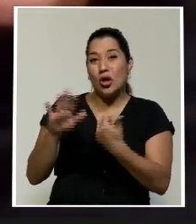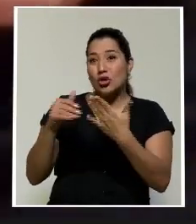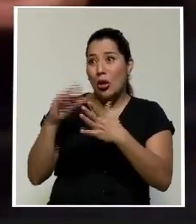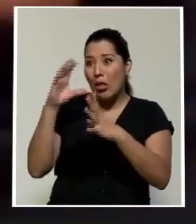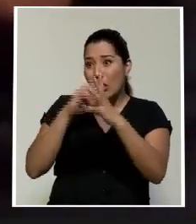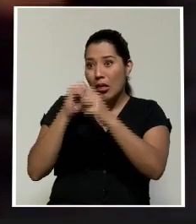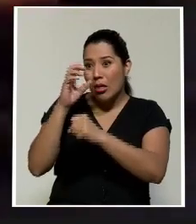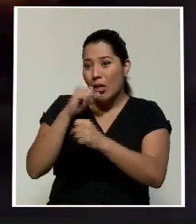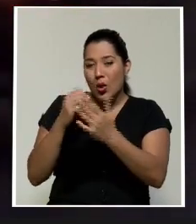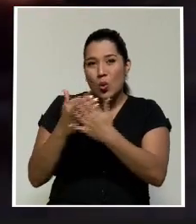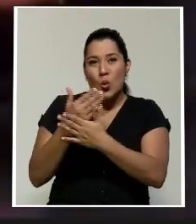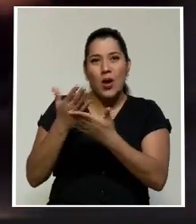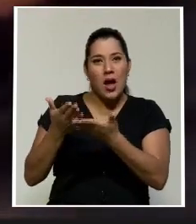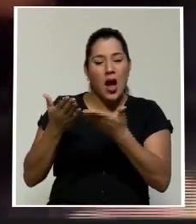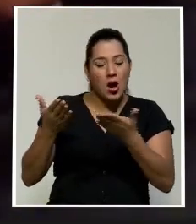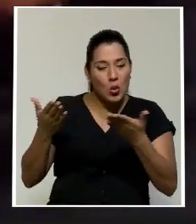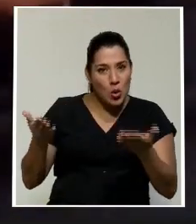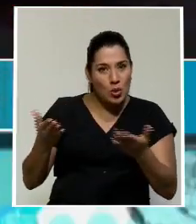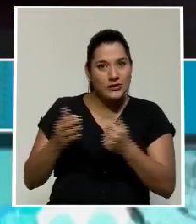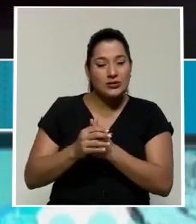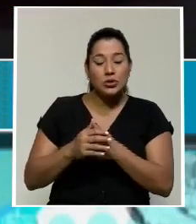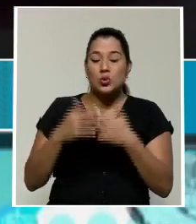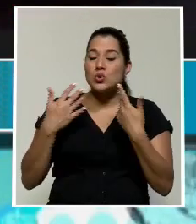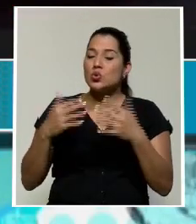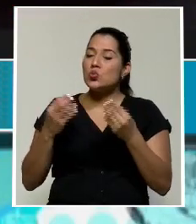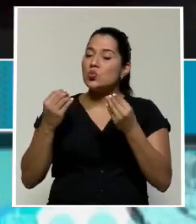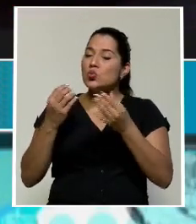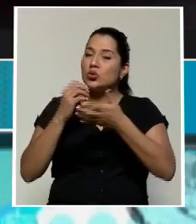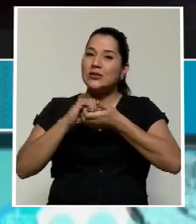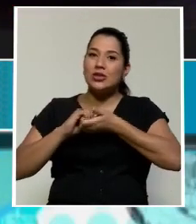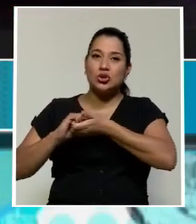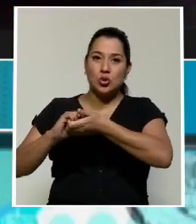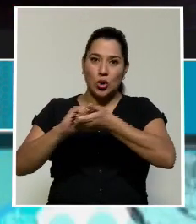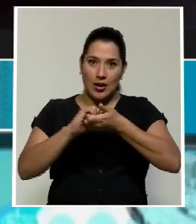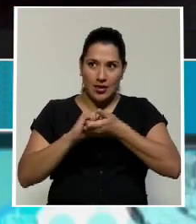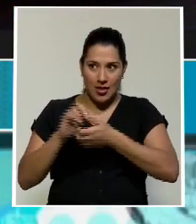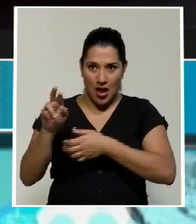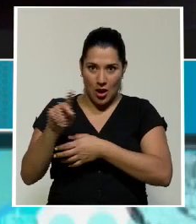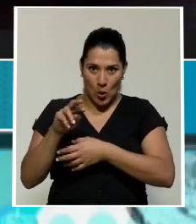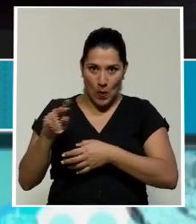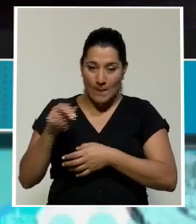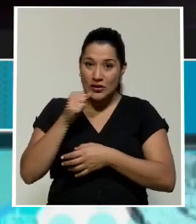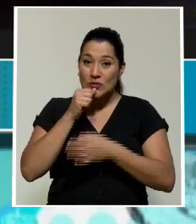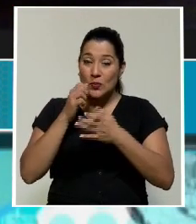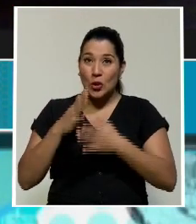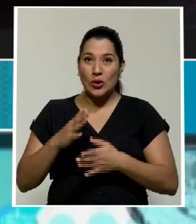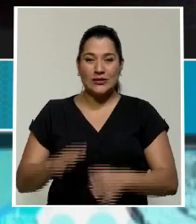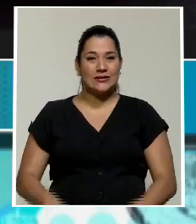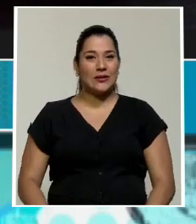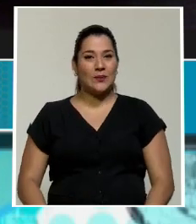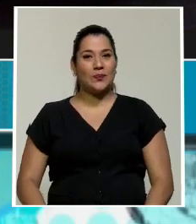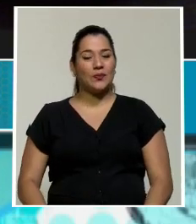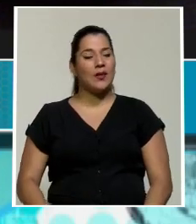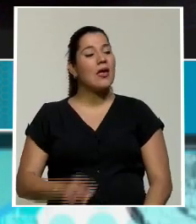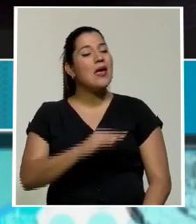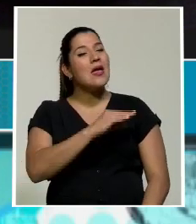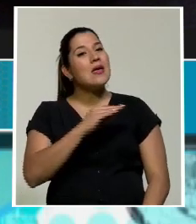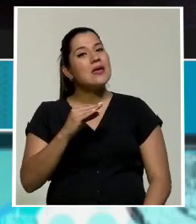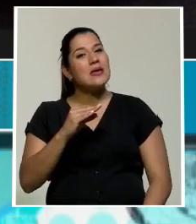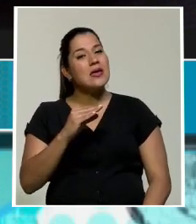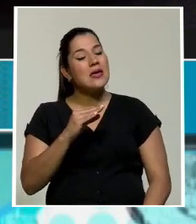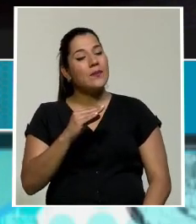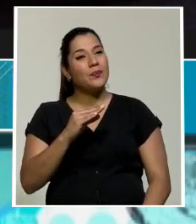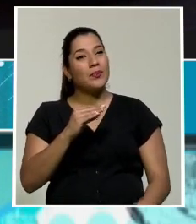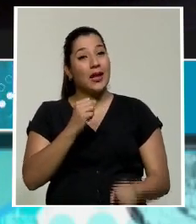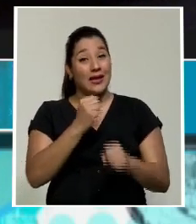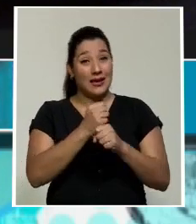cosas nuevas, una enorme solidaridad entre muchos de los colegas. Ahí incluso hay un elemento del